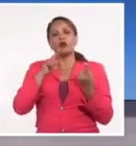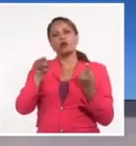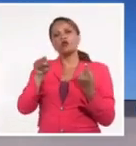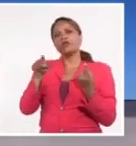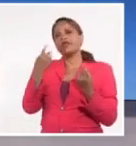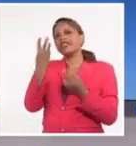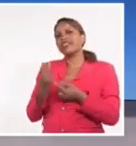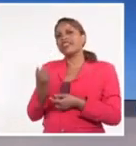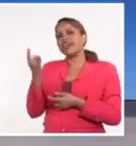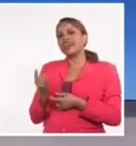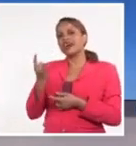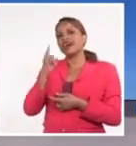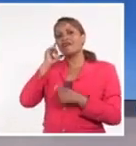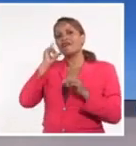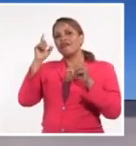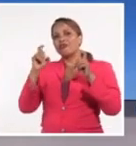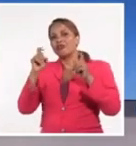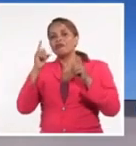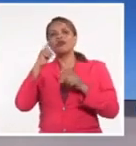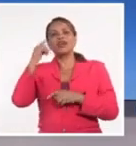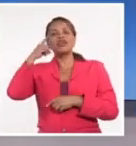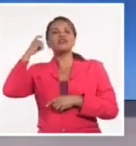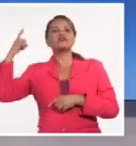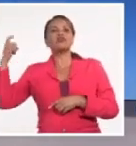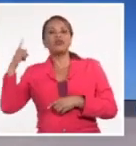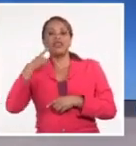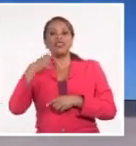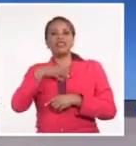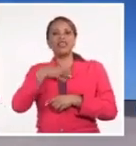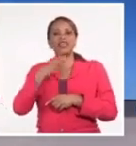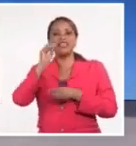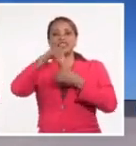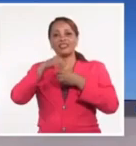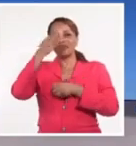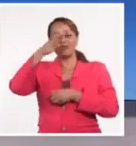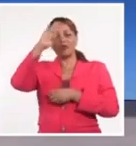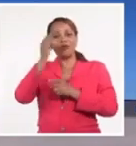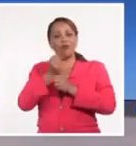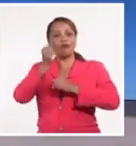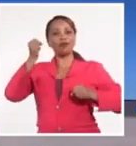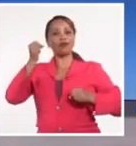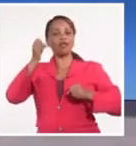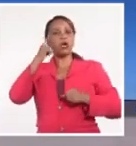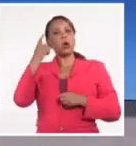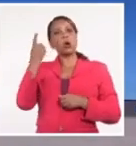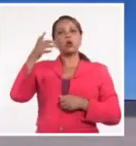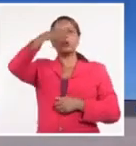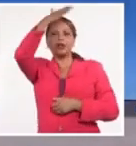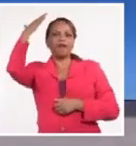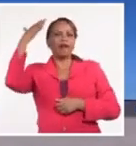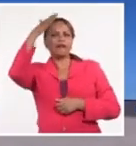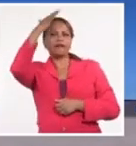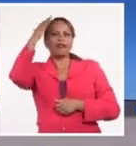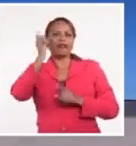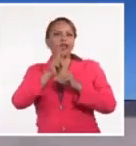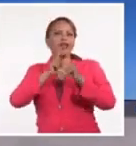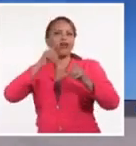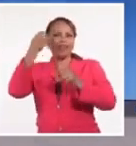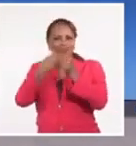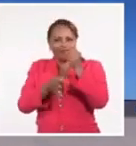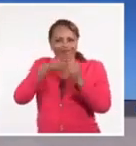descargan esas fotos porque ustedes sueñan tener esas armas en Cuba? O a Mijail, ¿eso es porque ustedes viven sus fantasías alejadas de la